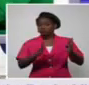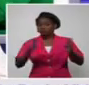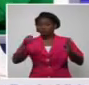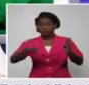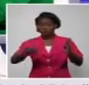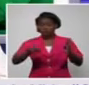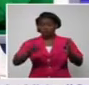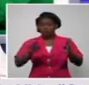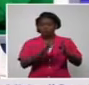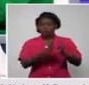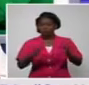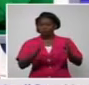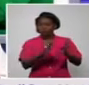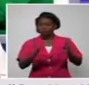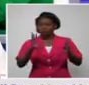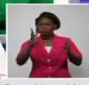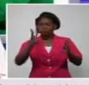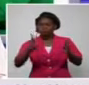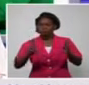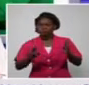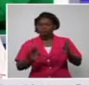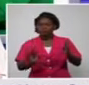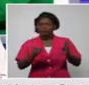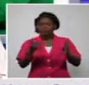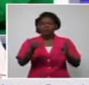se acumulan